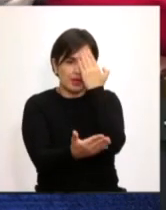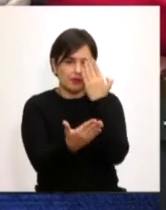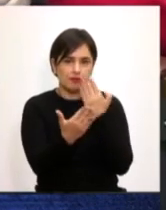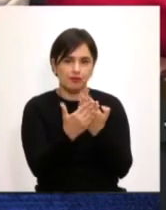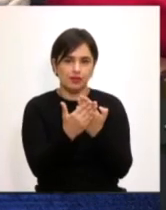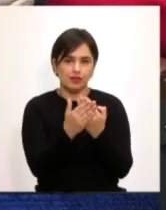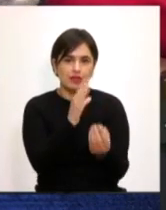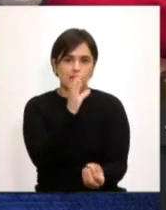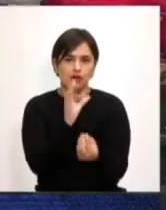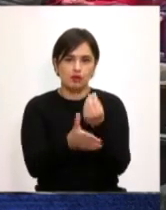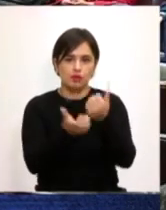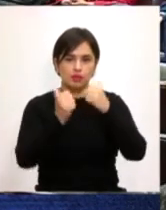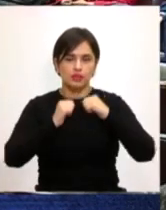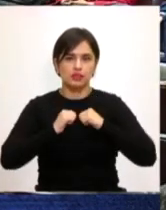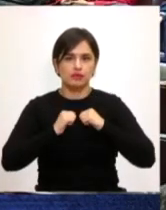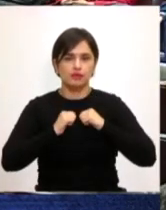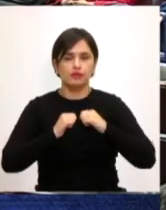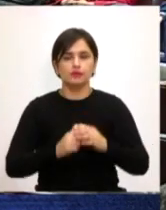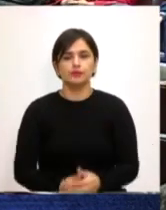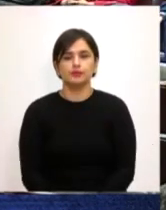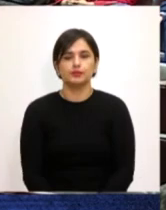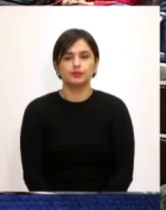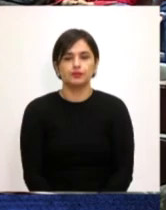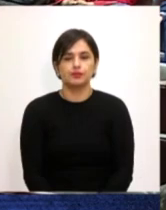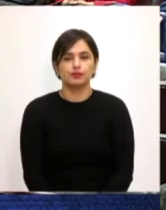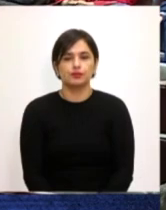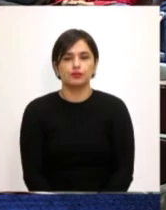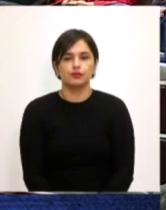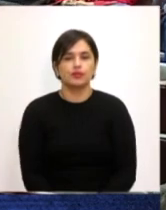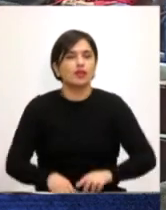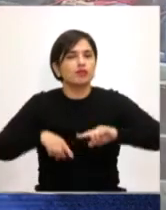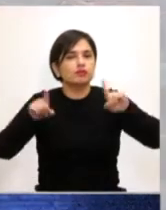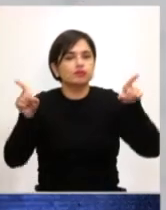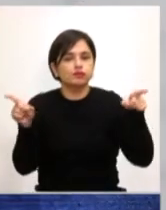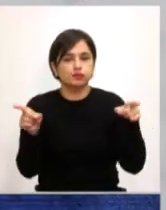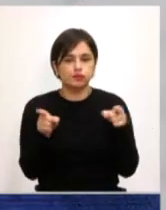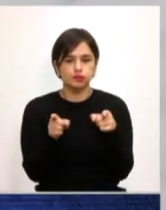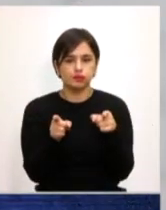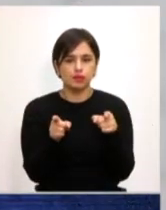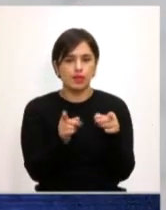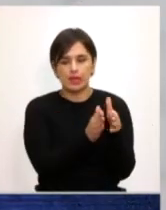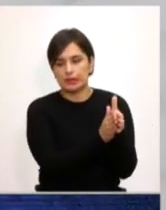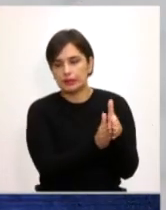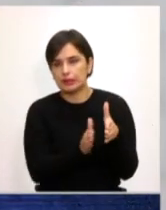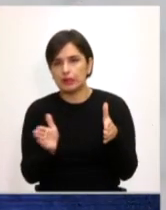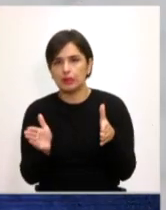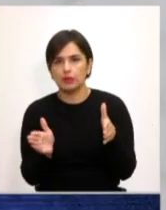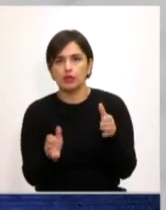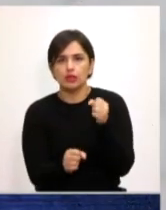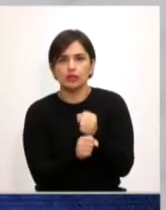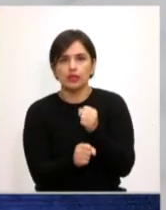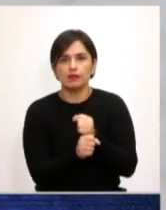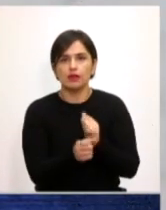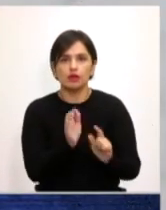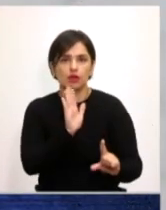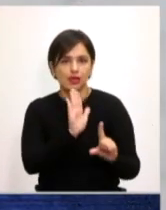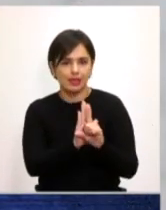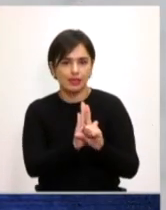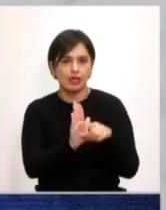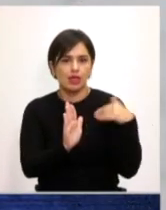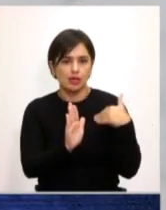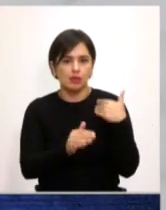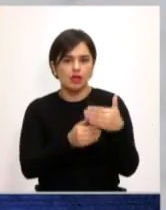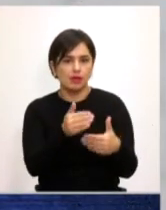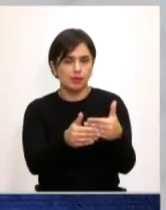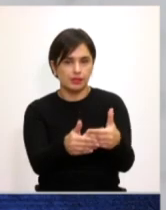a los nuevos desafíos globales. En resumen, este periodo legislativo ha visto importantes